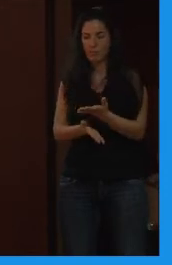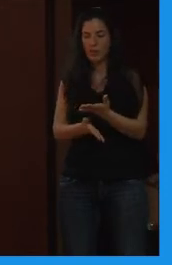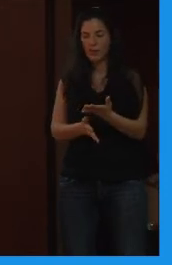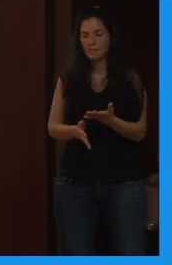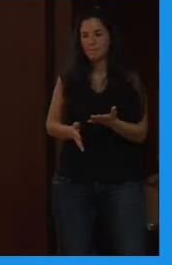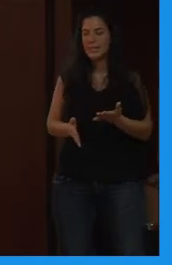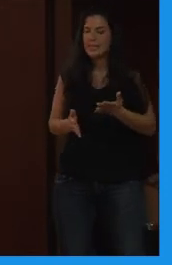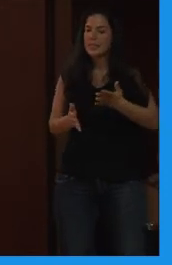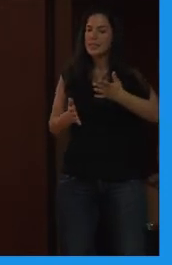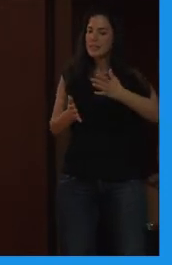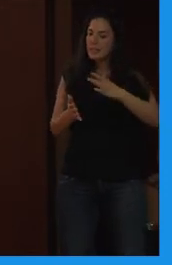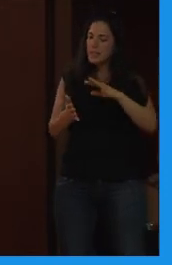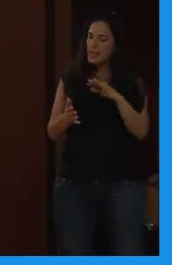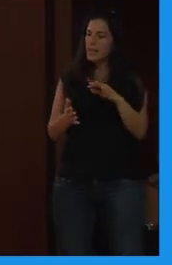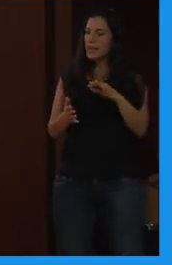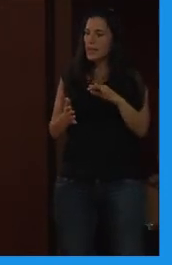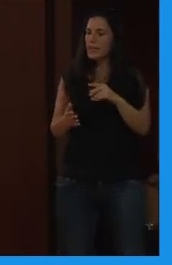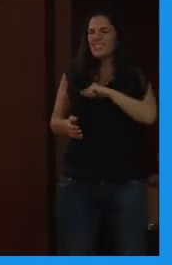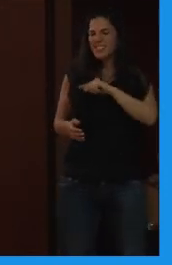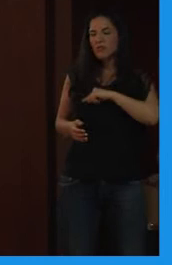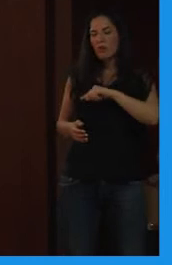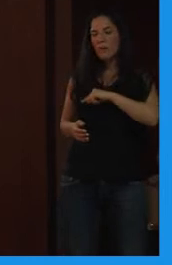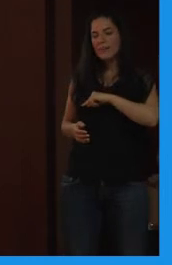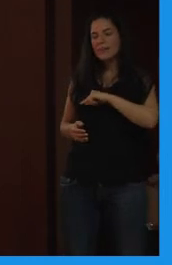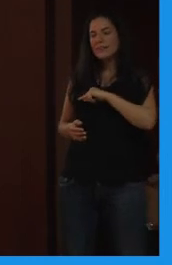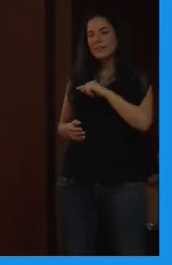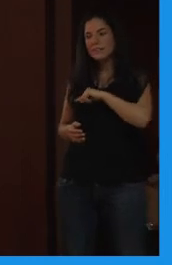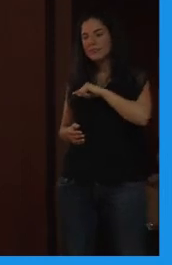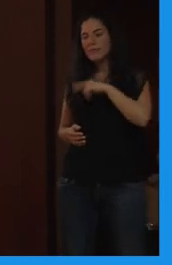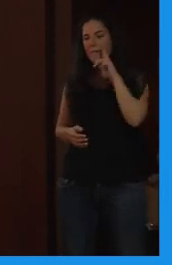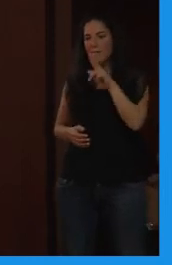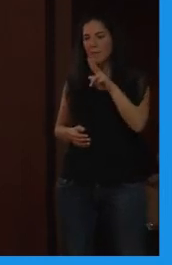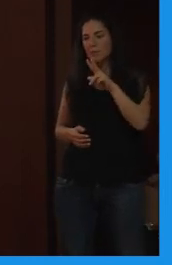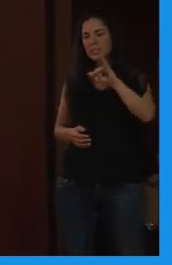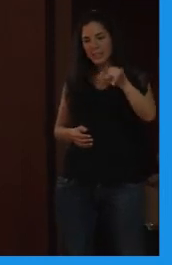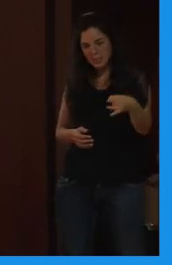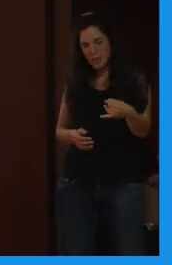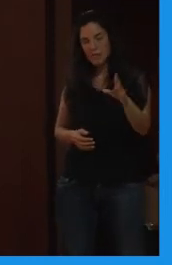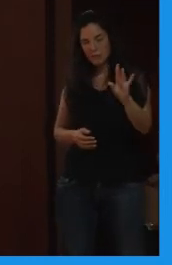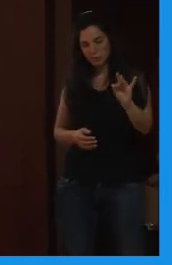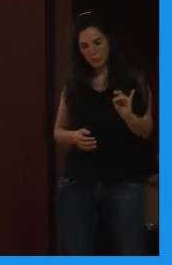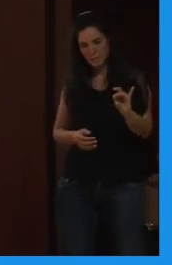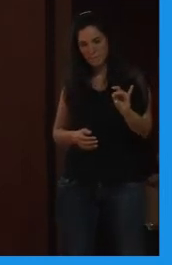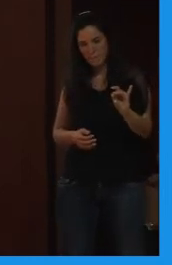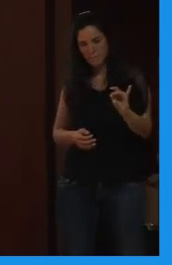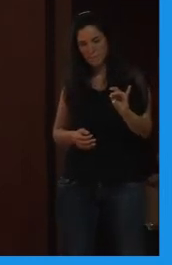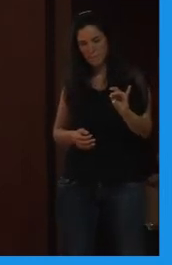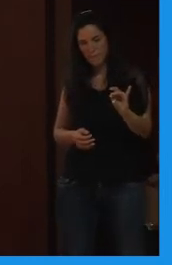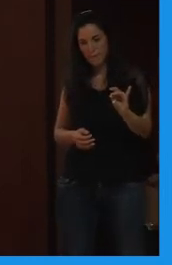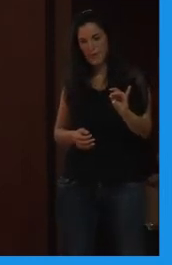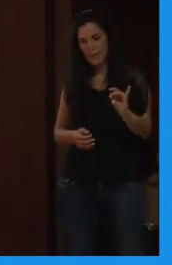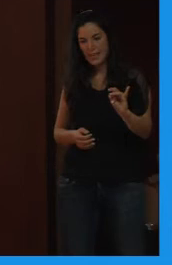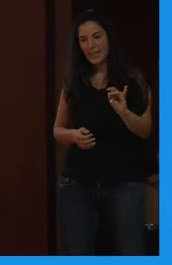los dolores, pero sino si esta paciente presenta una fibromialgia y aparte un hipotiroidismo, podrá tener una